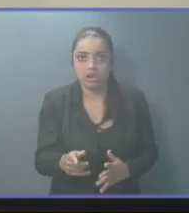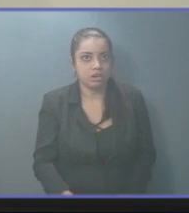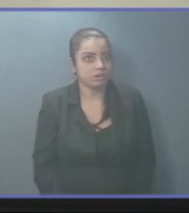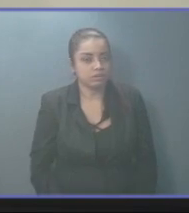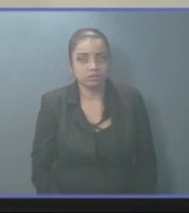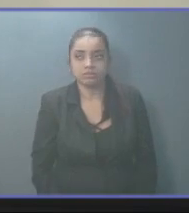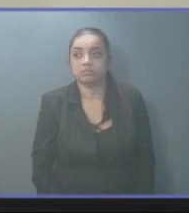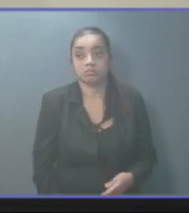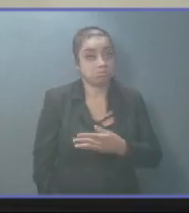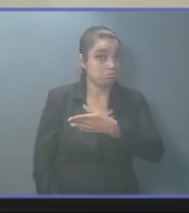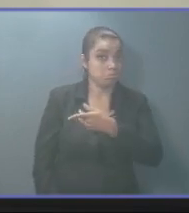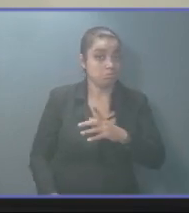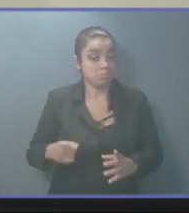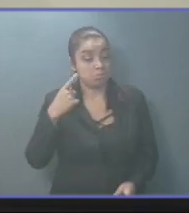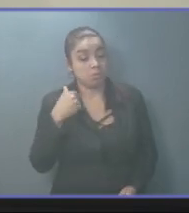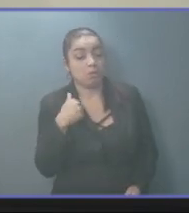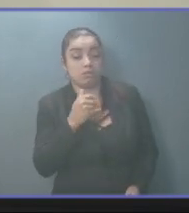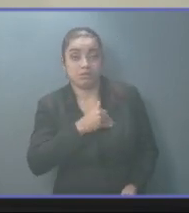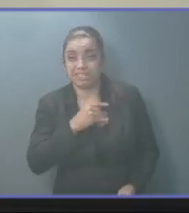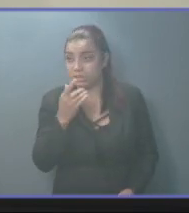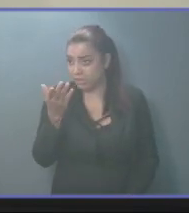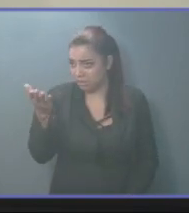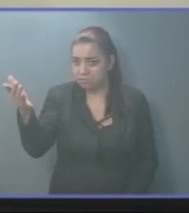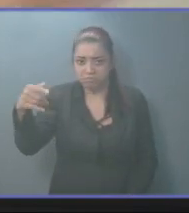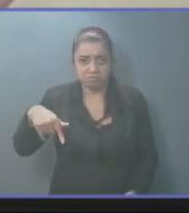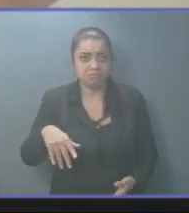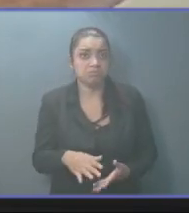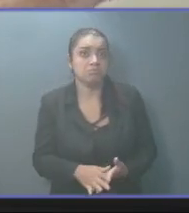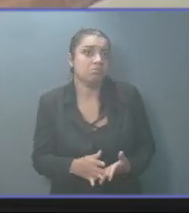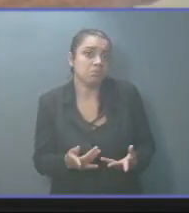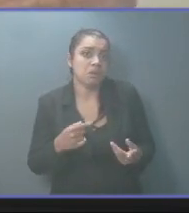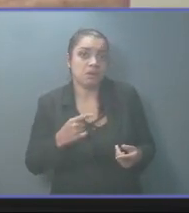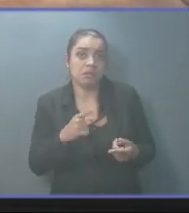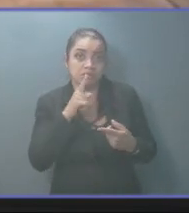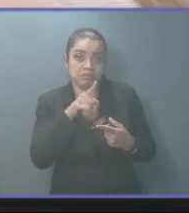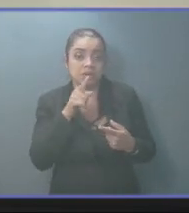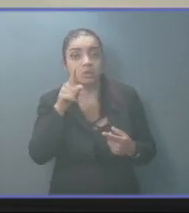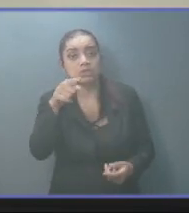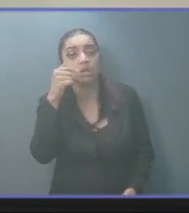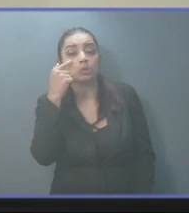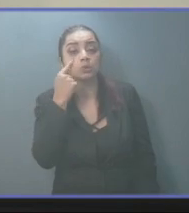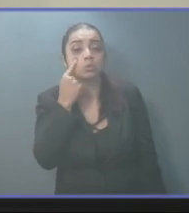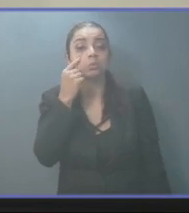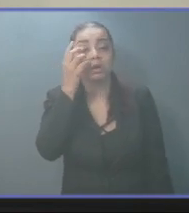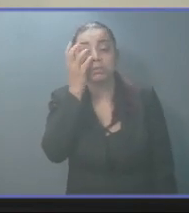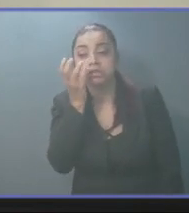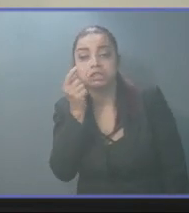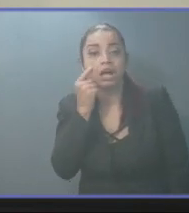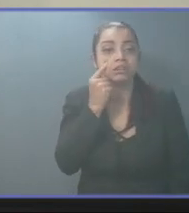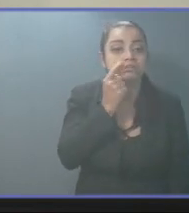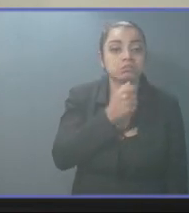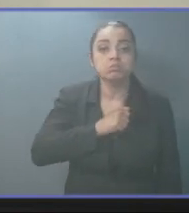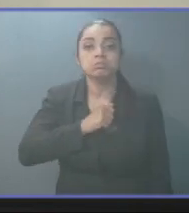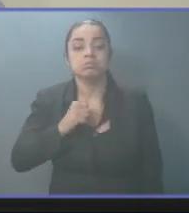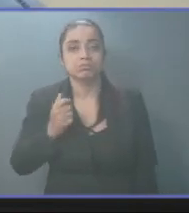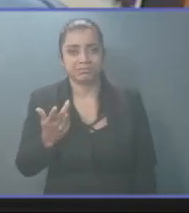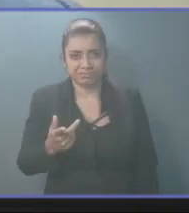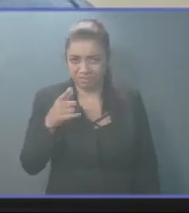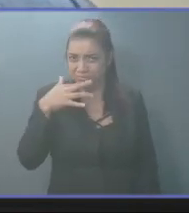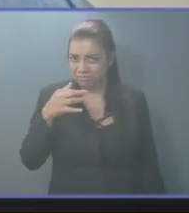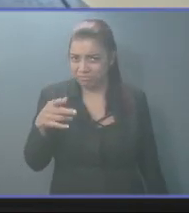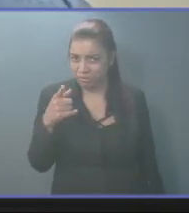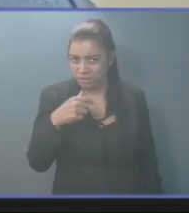pero usted estuvo acá y esto fue lo que vino a supervisar ya vino